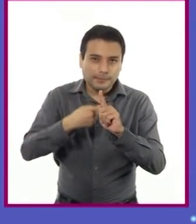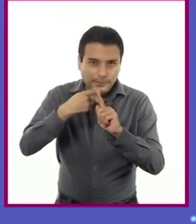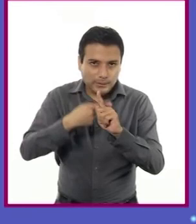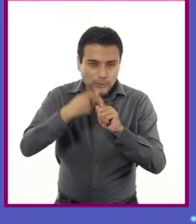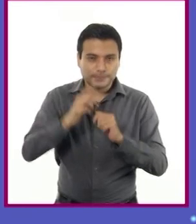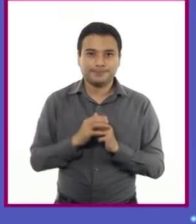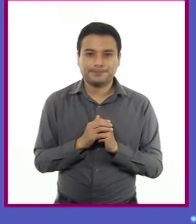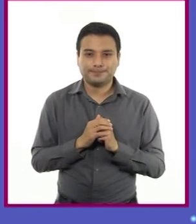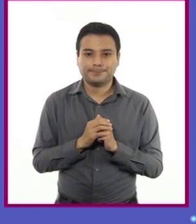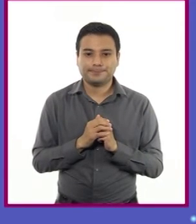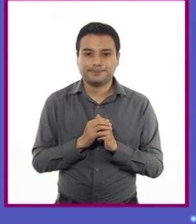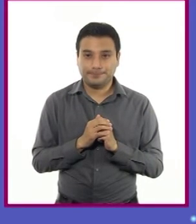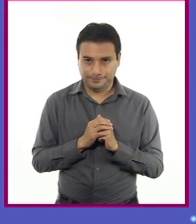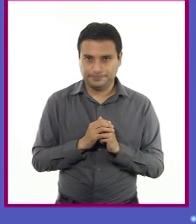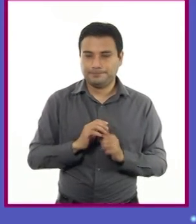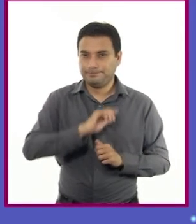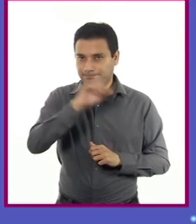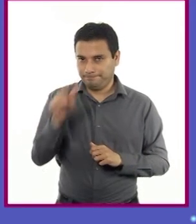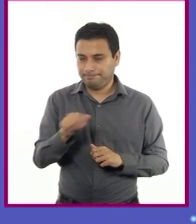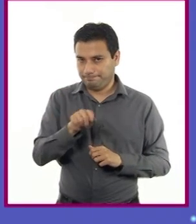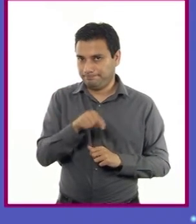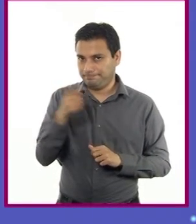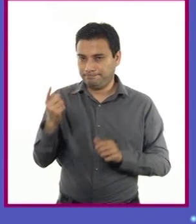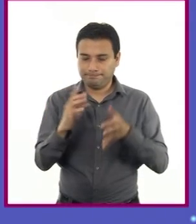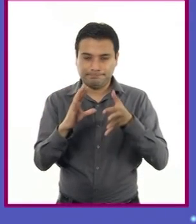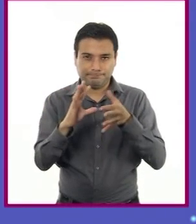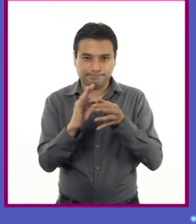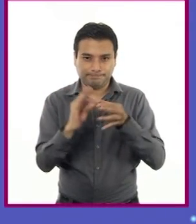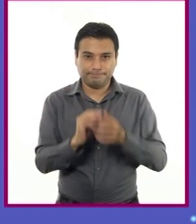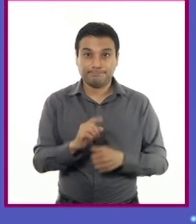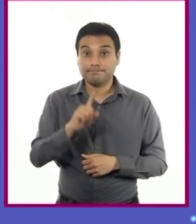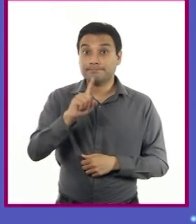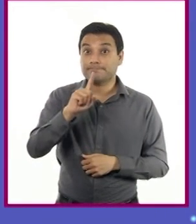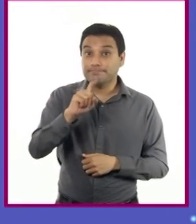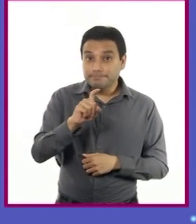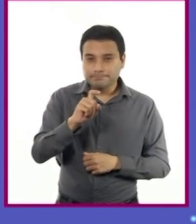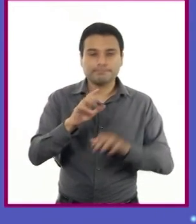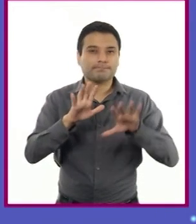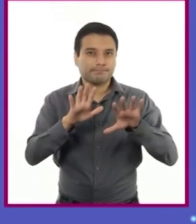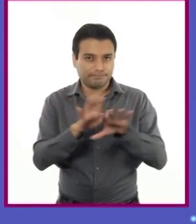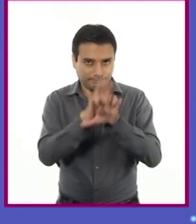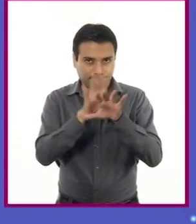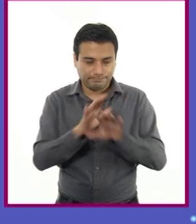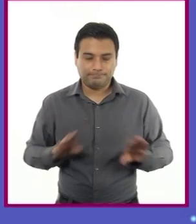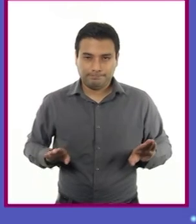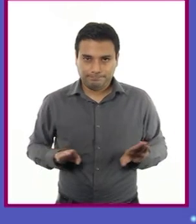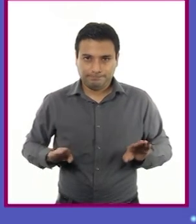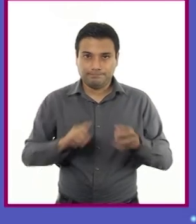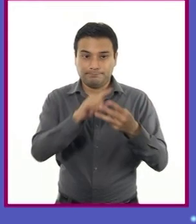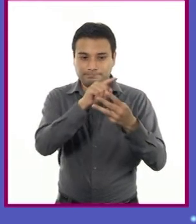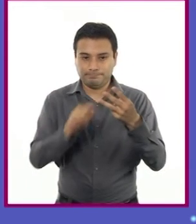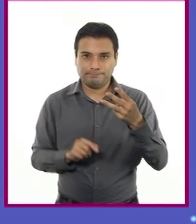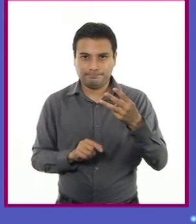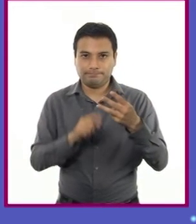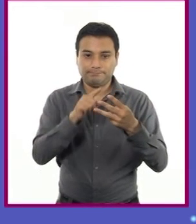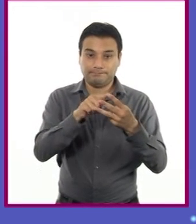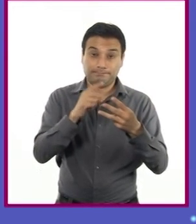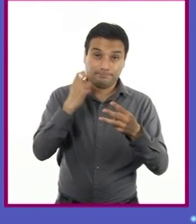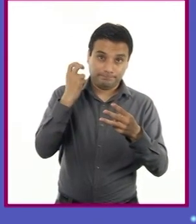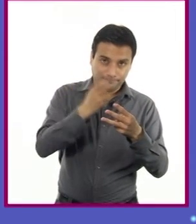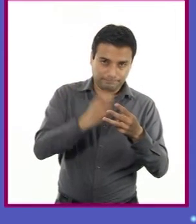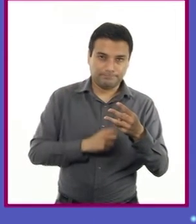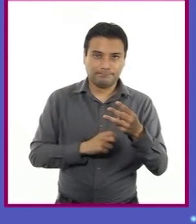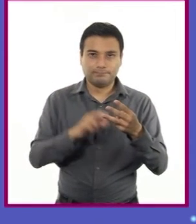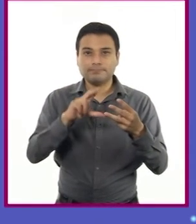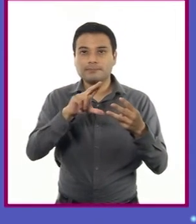Y finalmente hablaremos de que el agua cambia en estados. Estos son tres y pueden ser el sólido, como